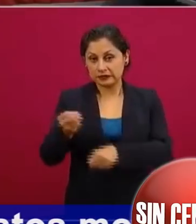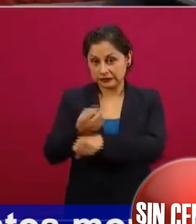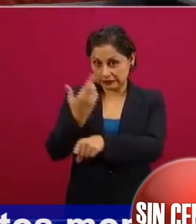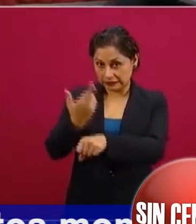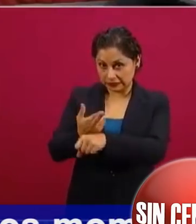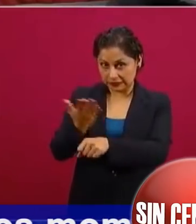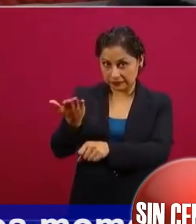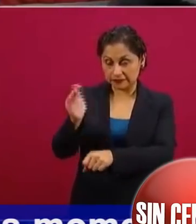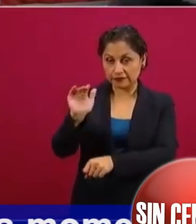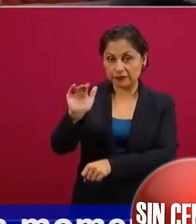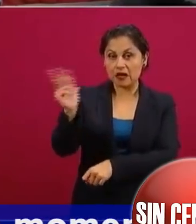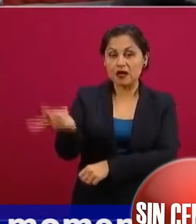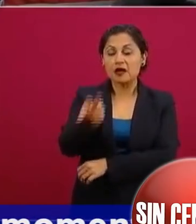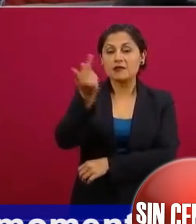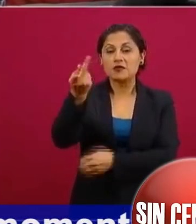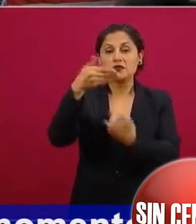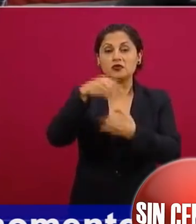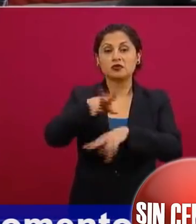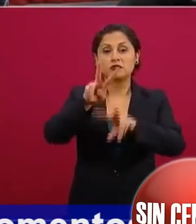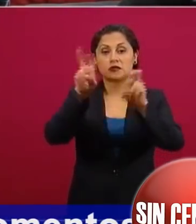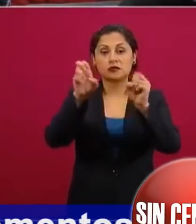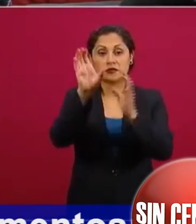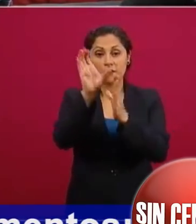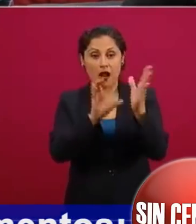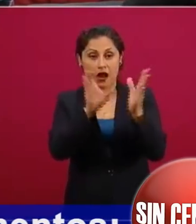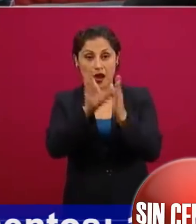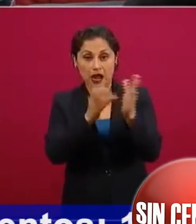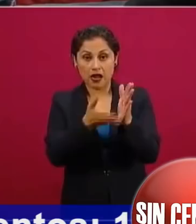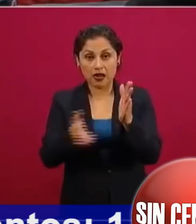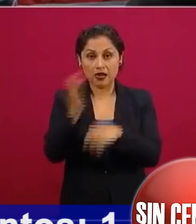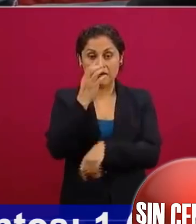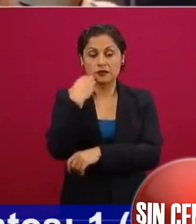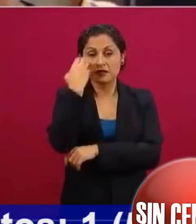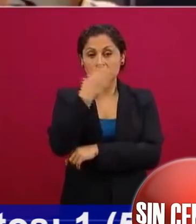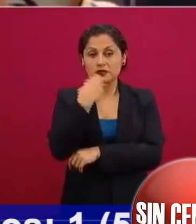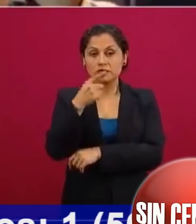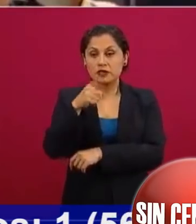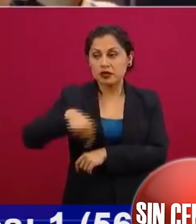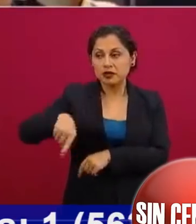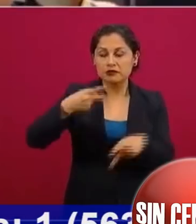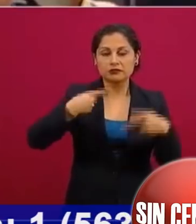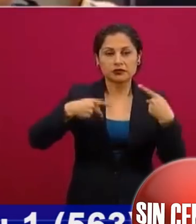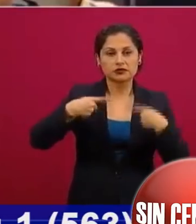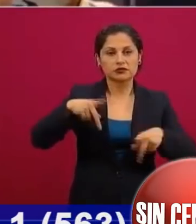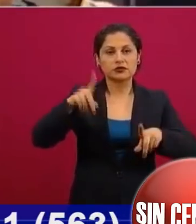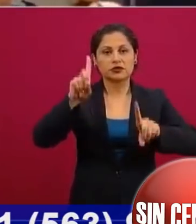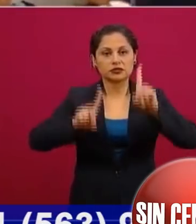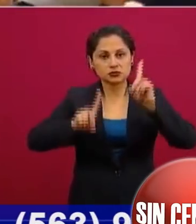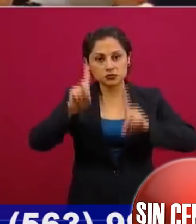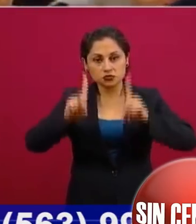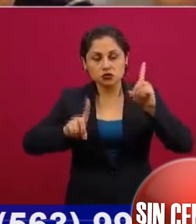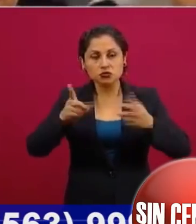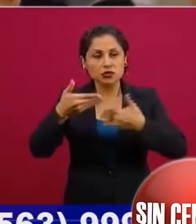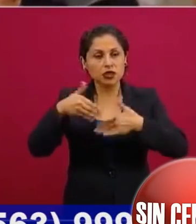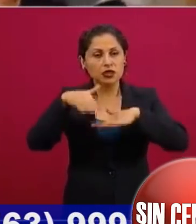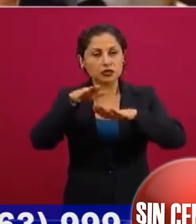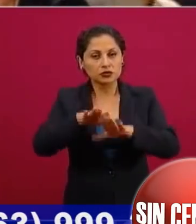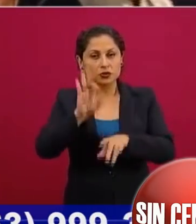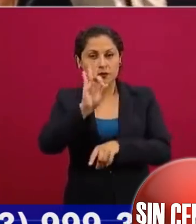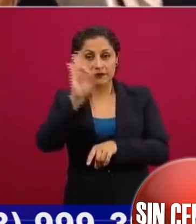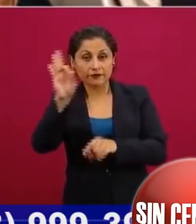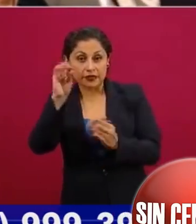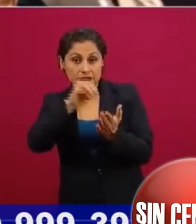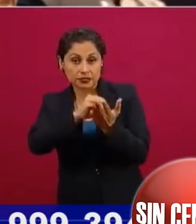preguntarle respecto al calendario escolar, no hay precisión y también la gente está preguntando respecto a las fechas dentro del